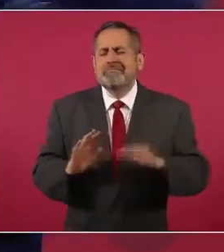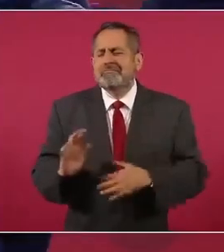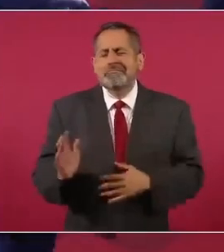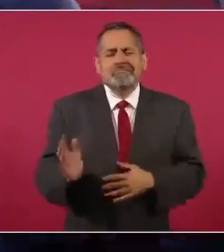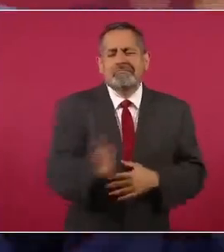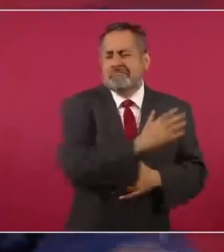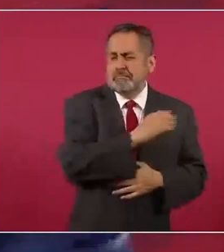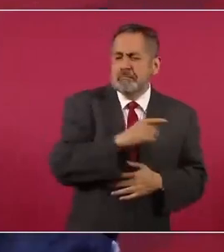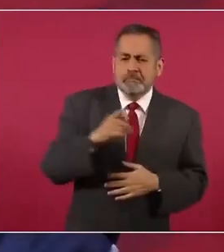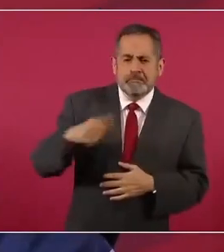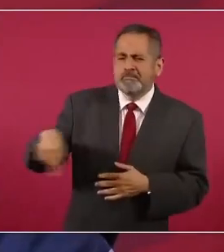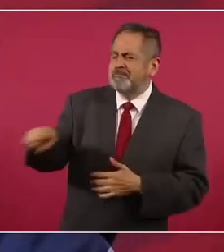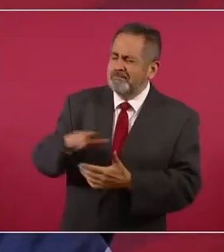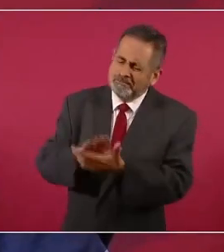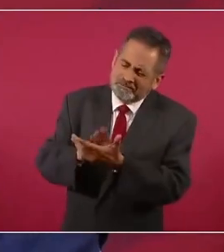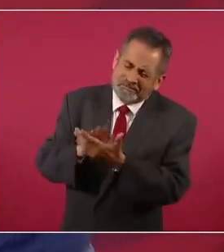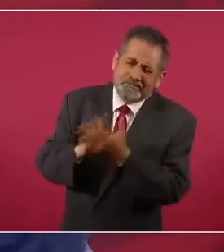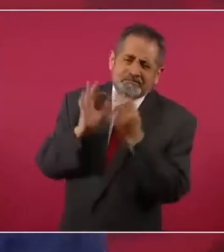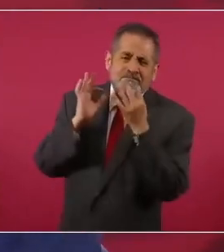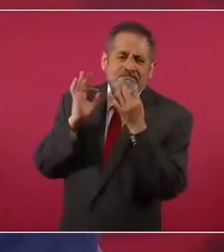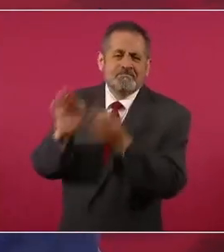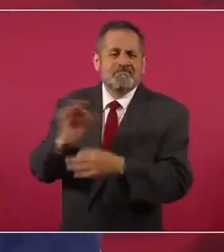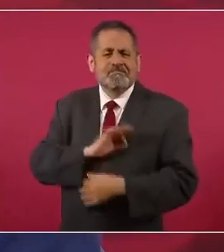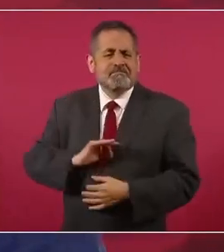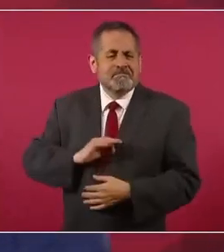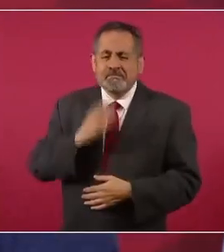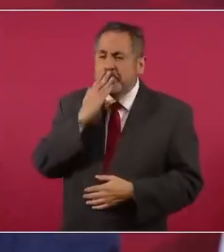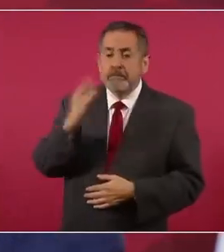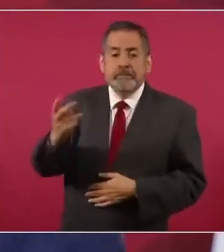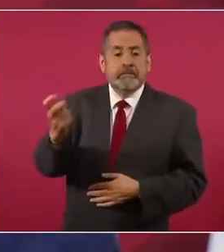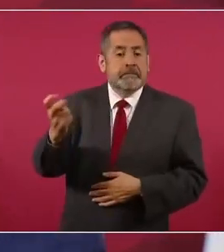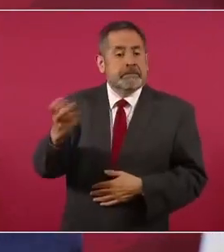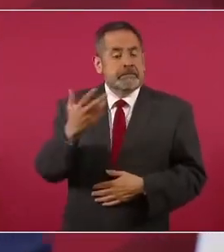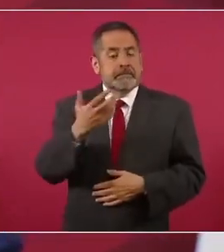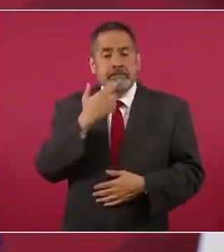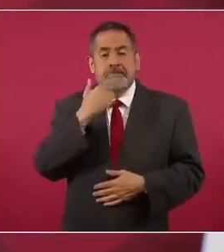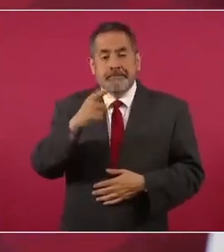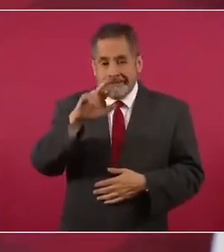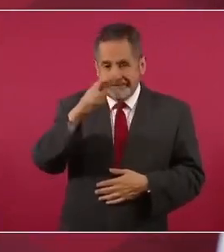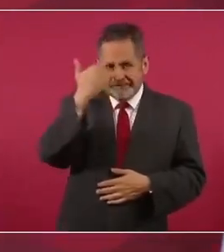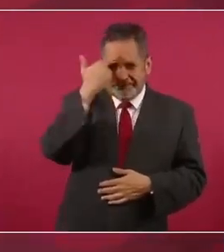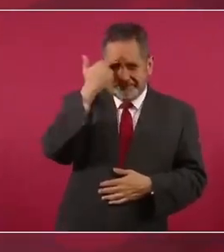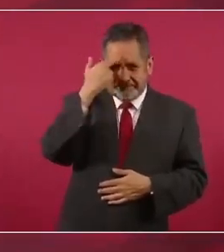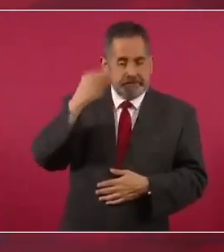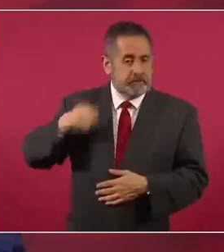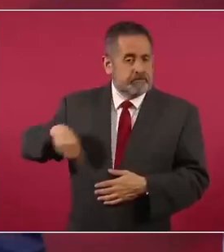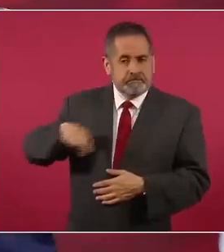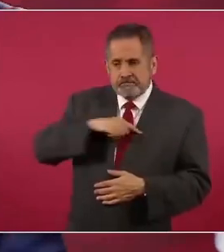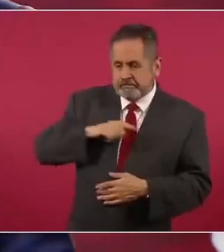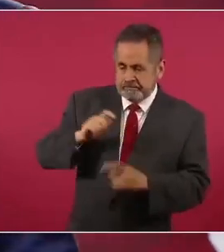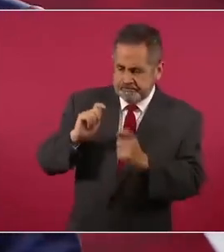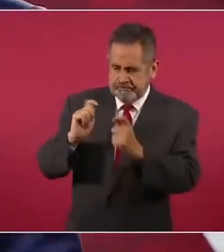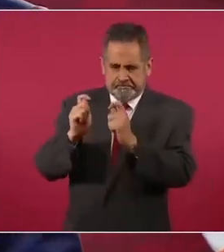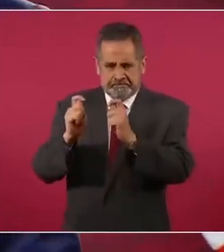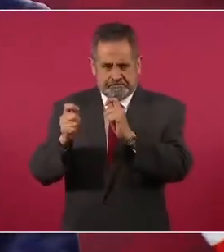Lo celebro, porque acuérdense que lo nuestro es una transformación,